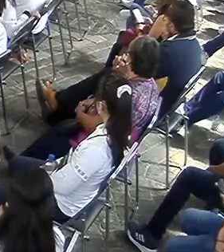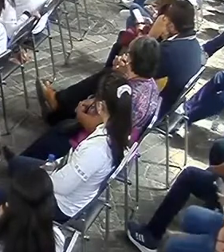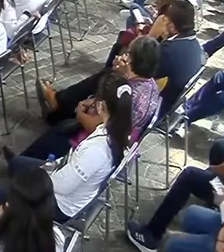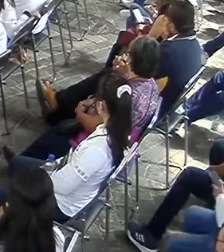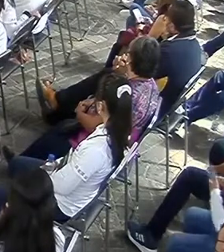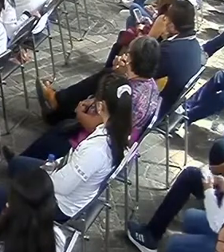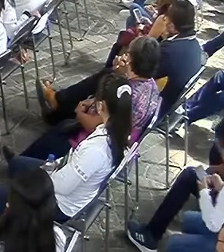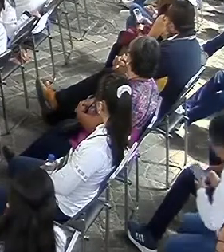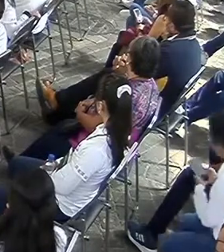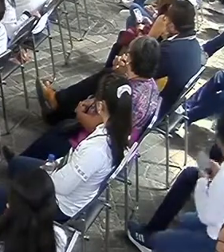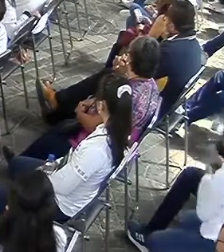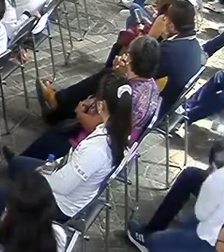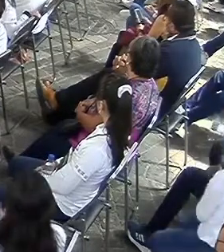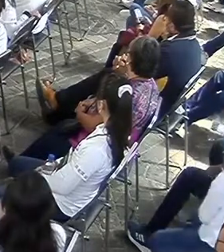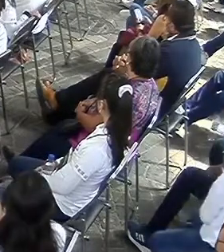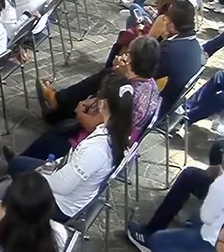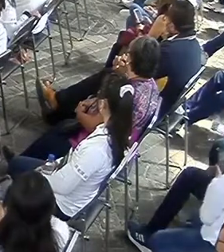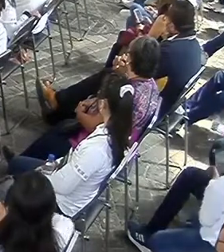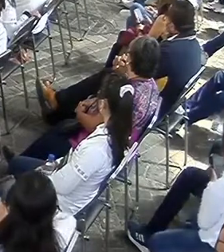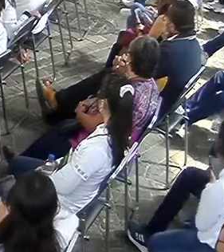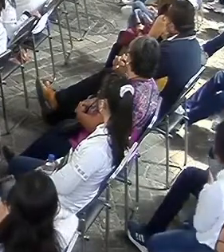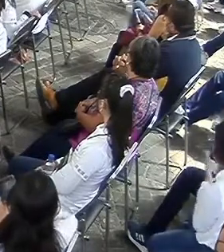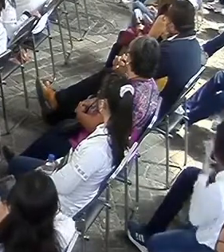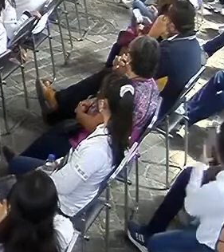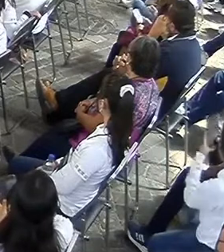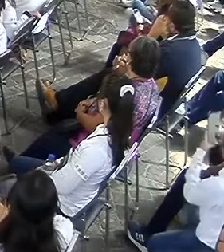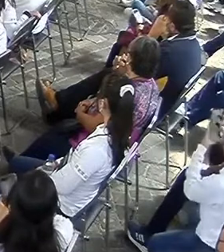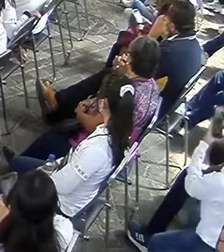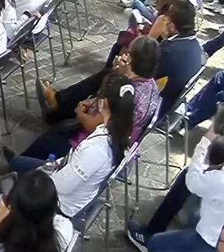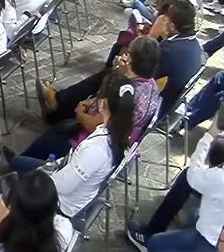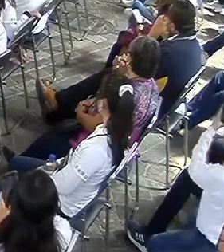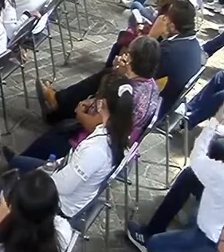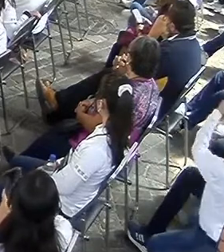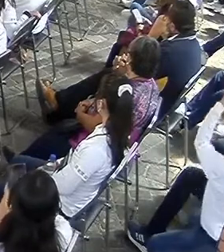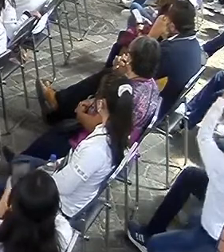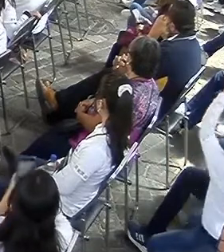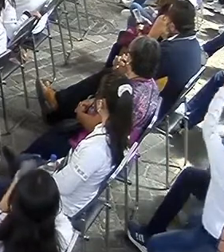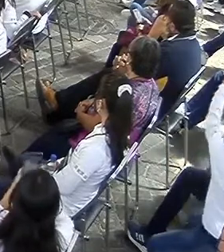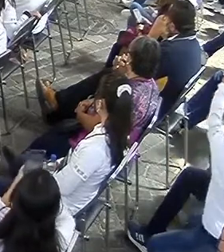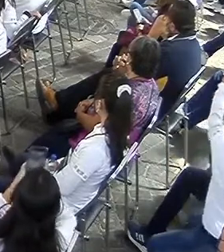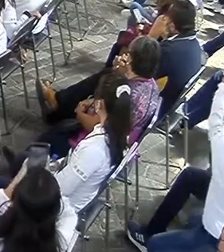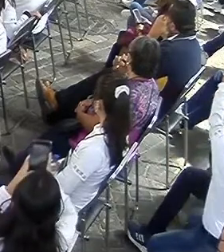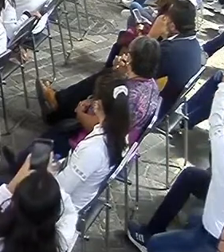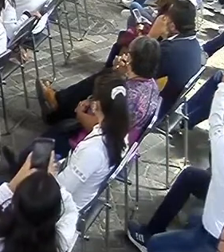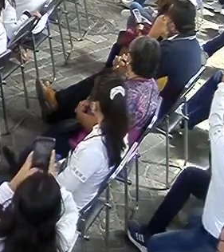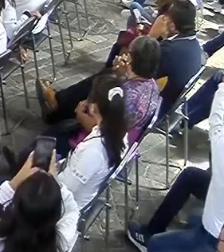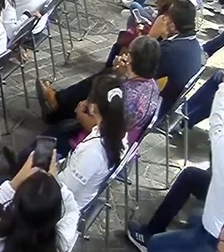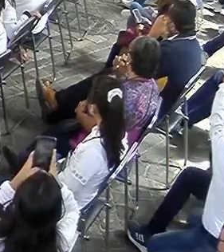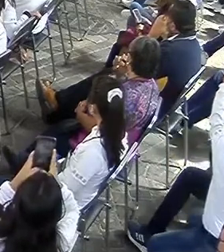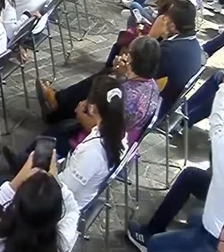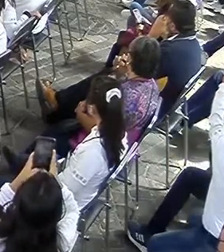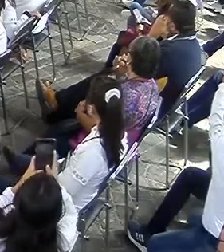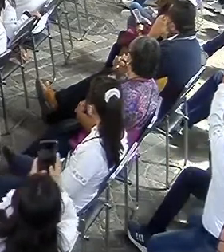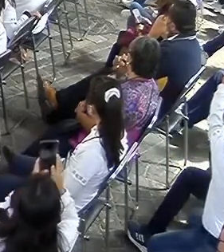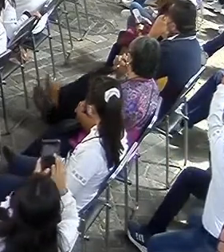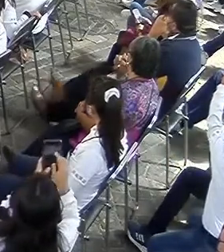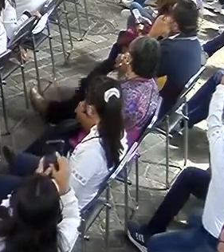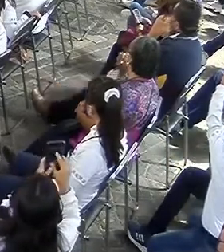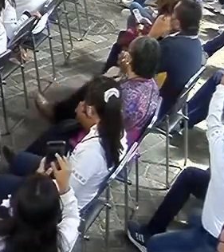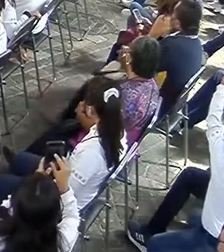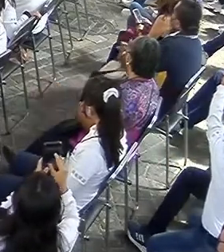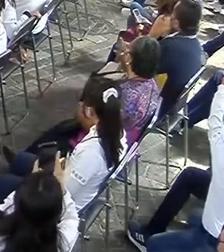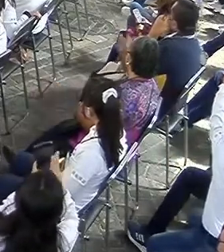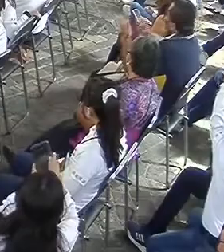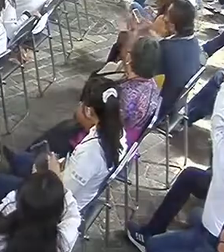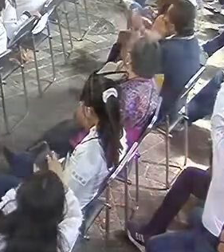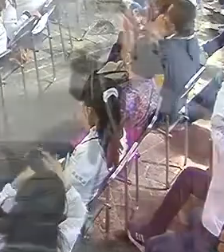Ahí estamos. Les presento al maestro Beto Cruz